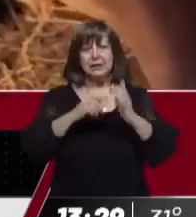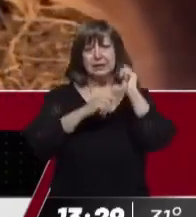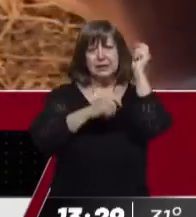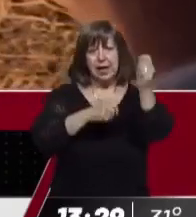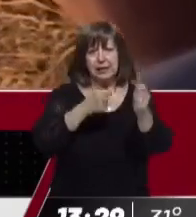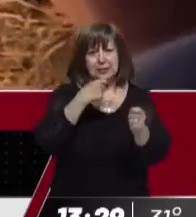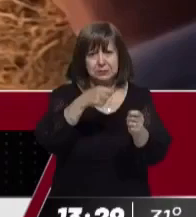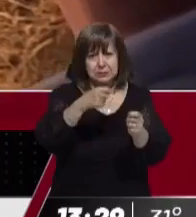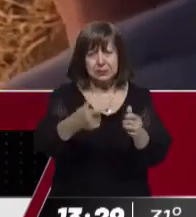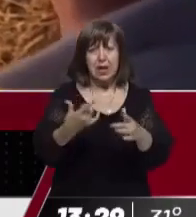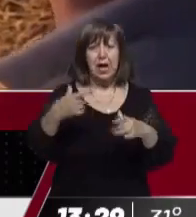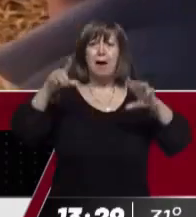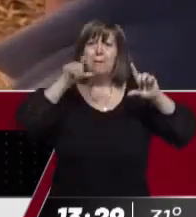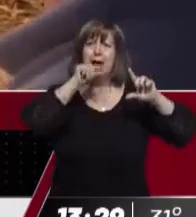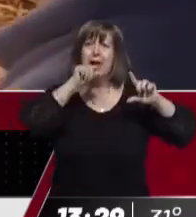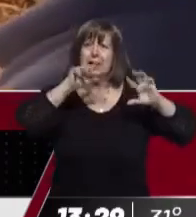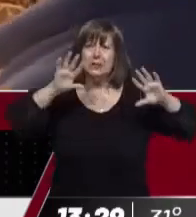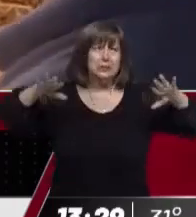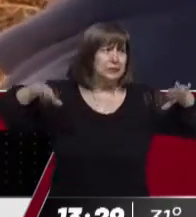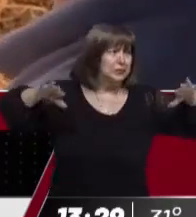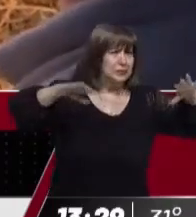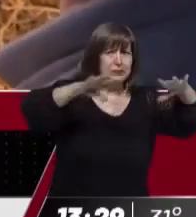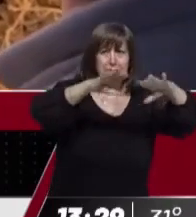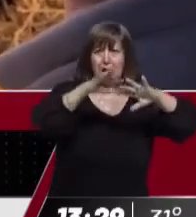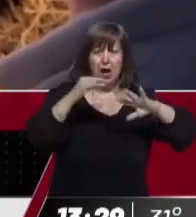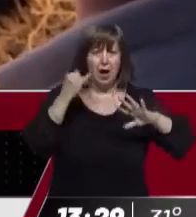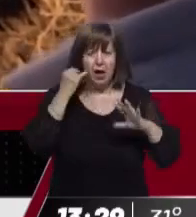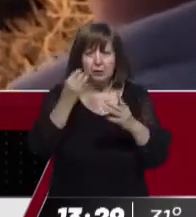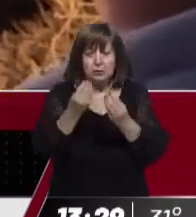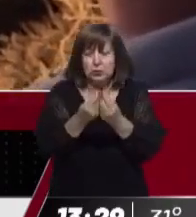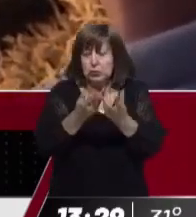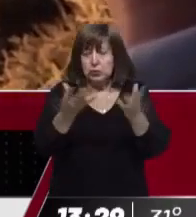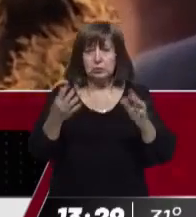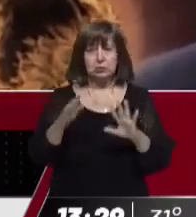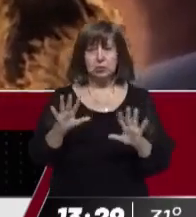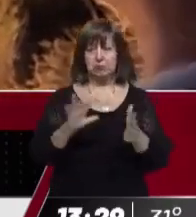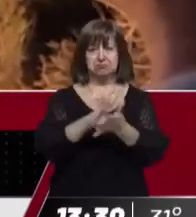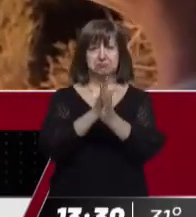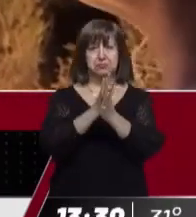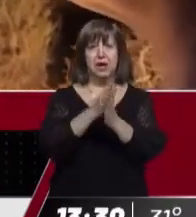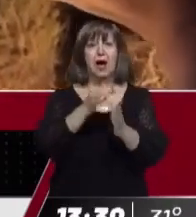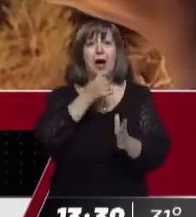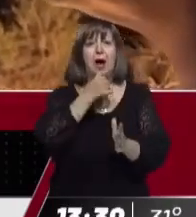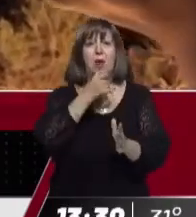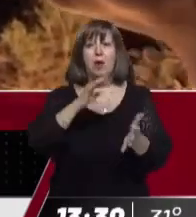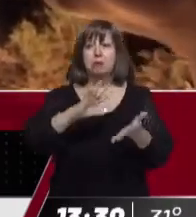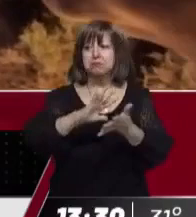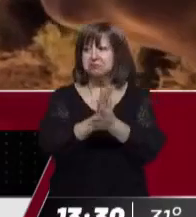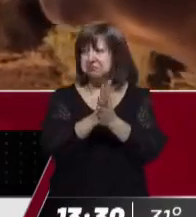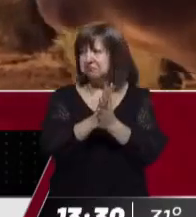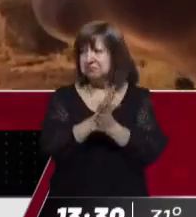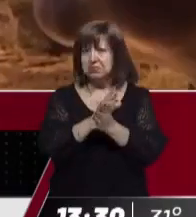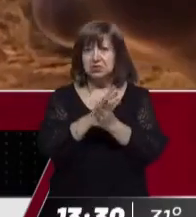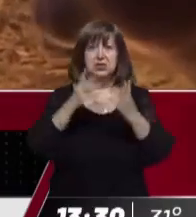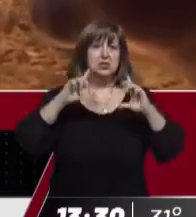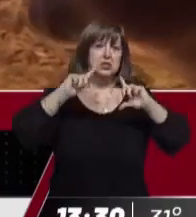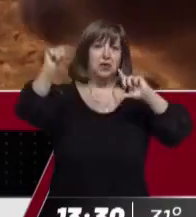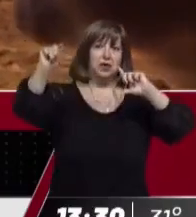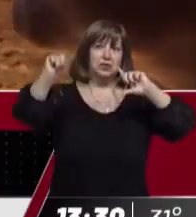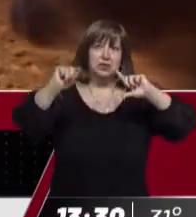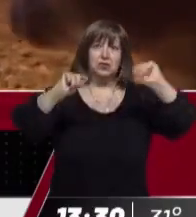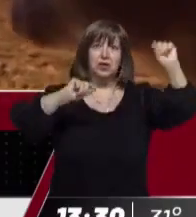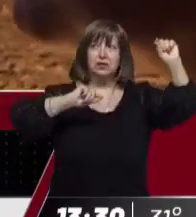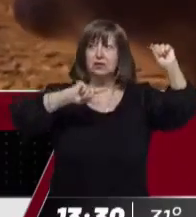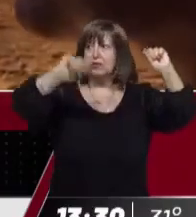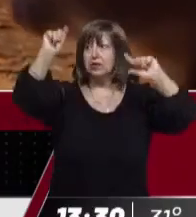Muchos cebada, pájaros. muchos pájaros, que ahora ve cómo está la situación, no, que no teníamos agua, entonces no emigran las